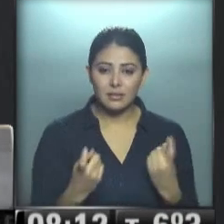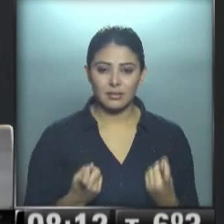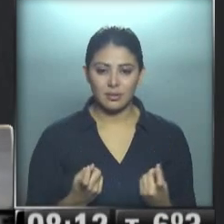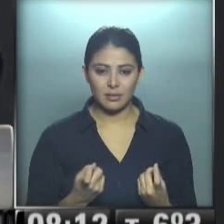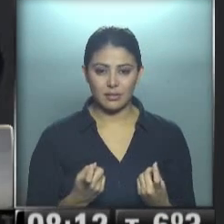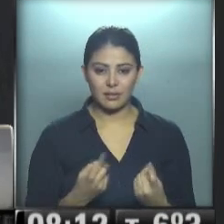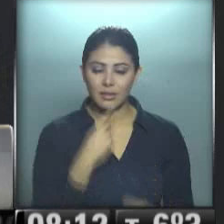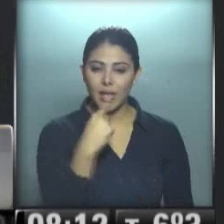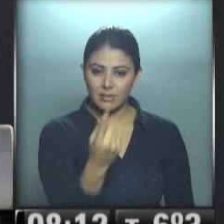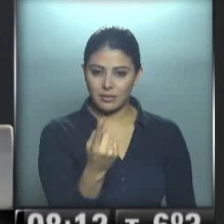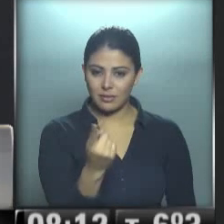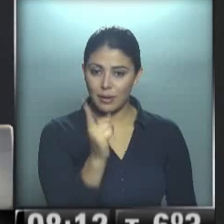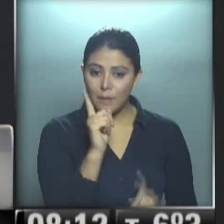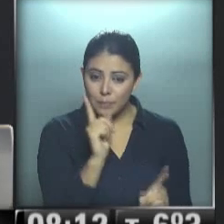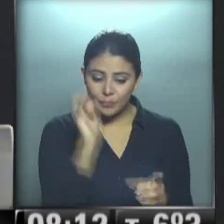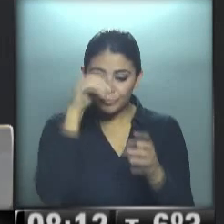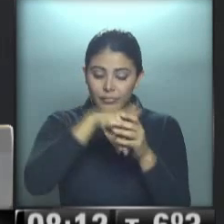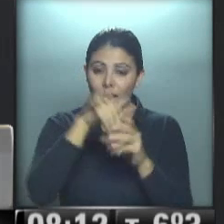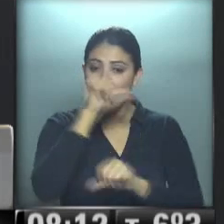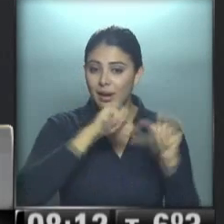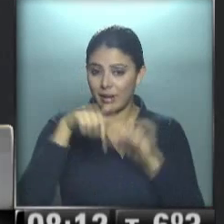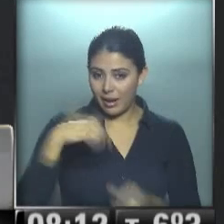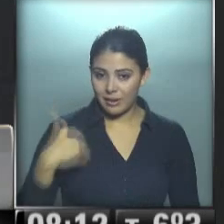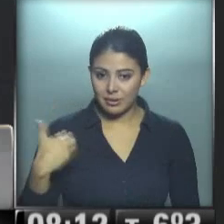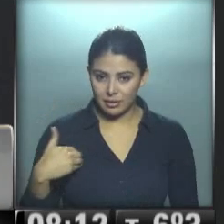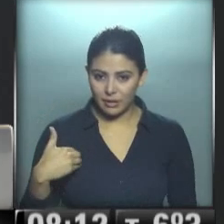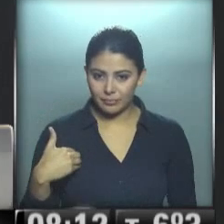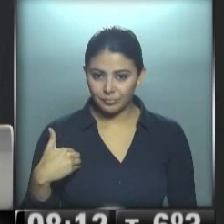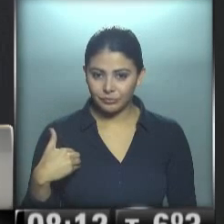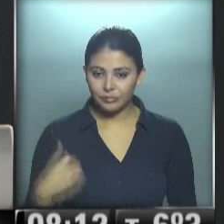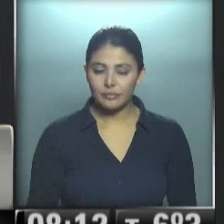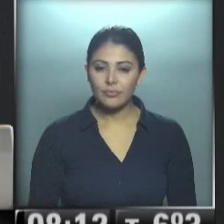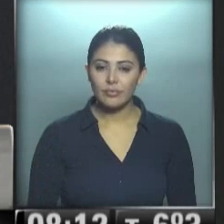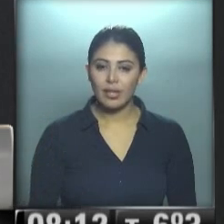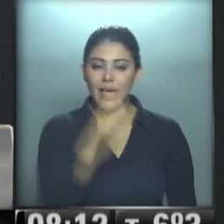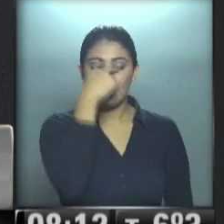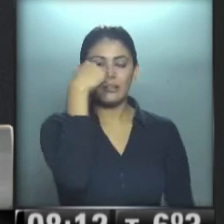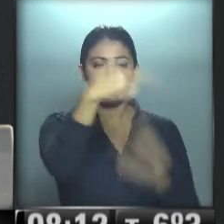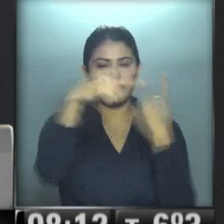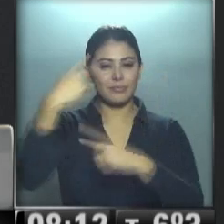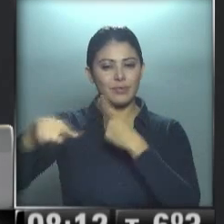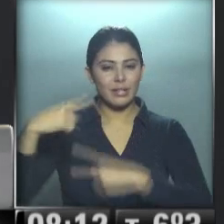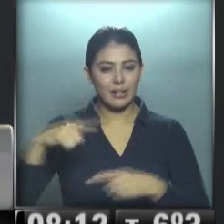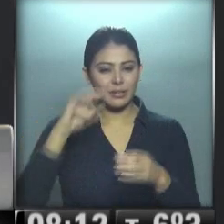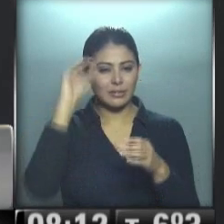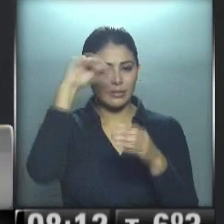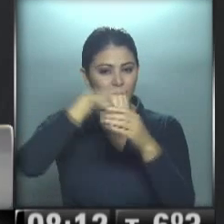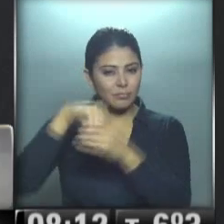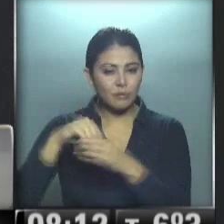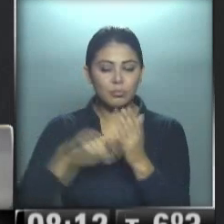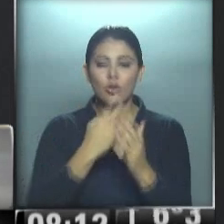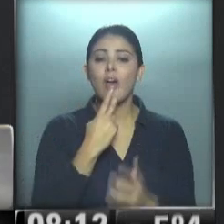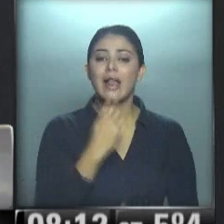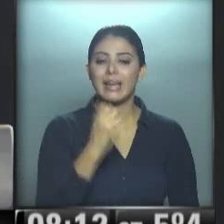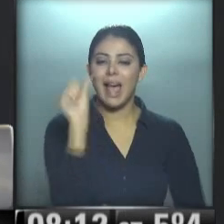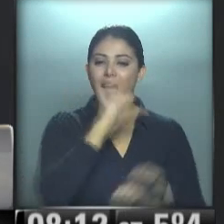destacar que dentro de la matriz energética de nuestro país tenemos diversidad de componentes pero la energía